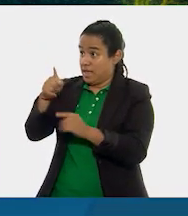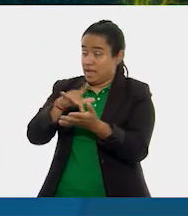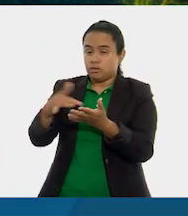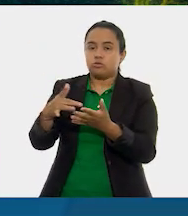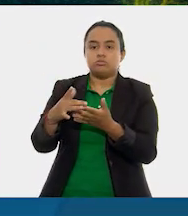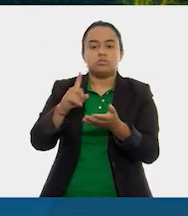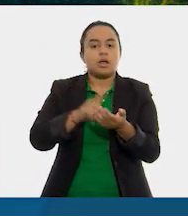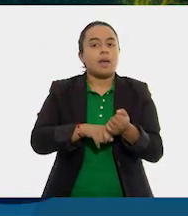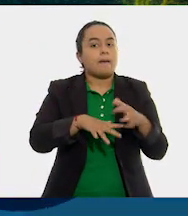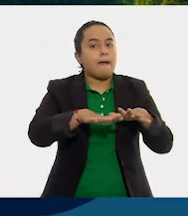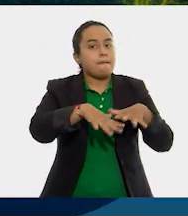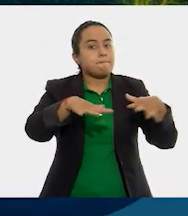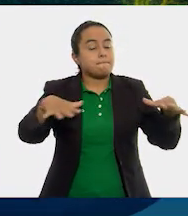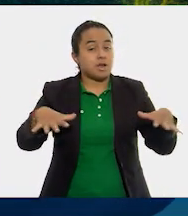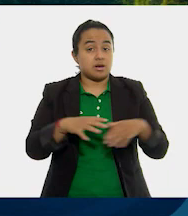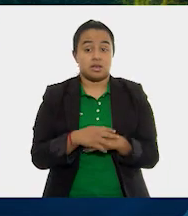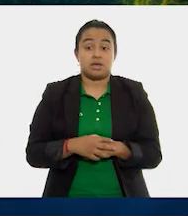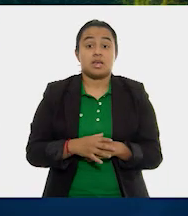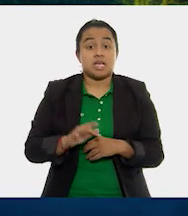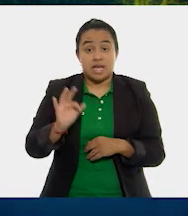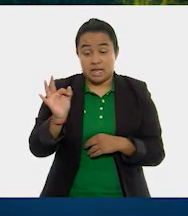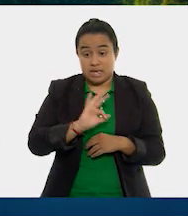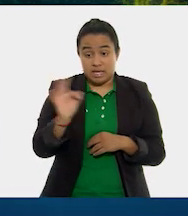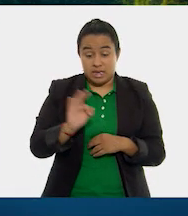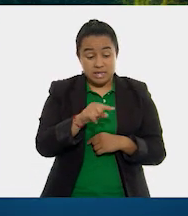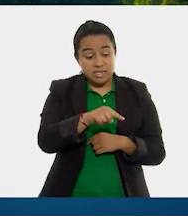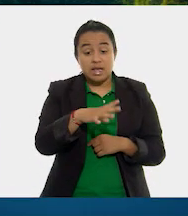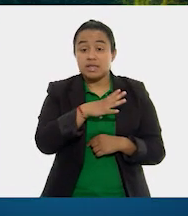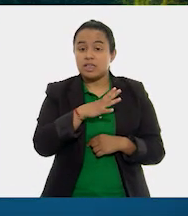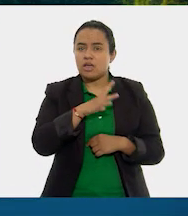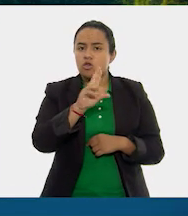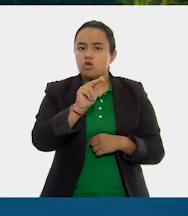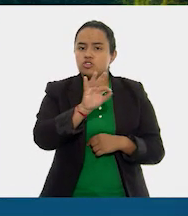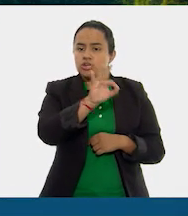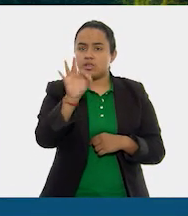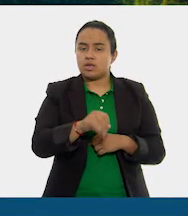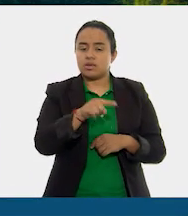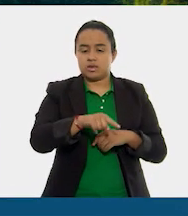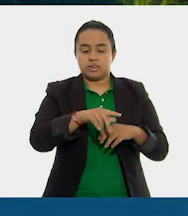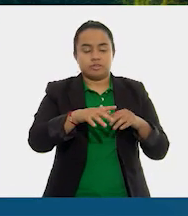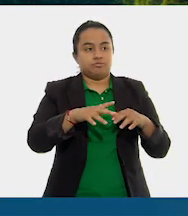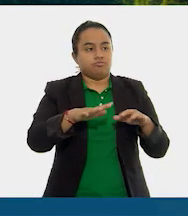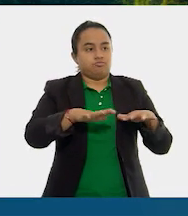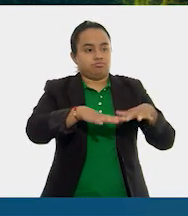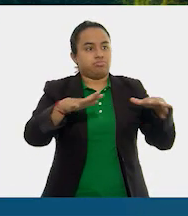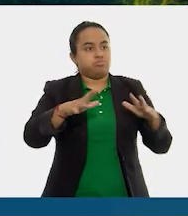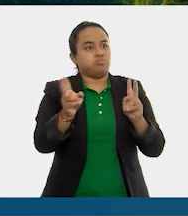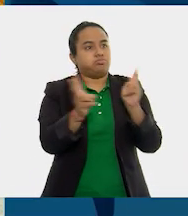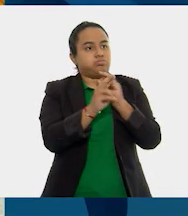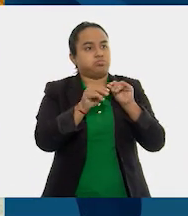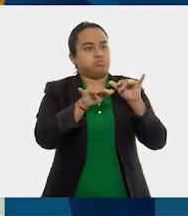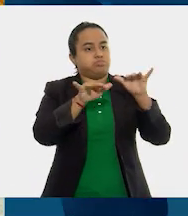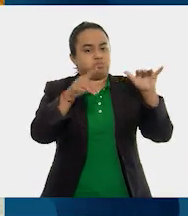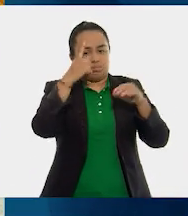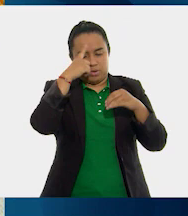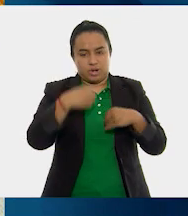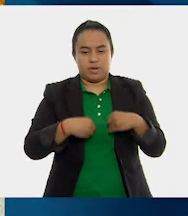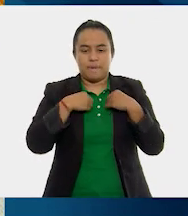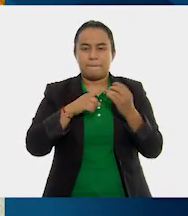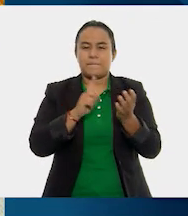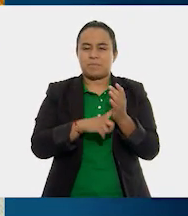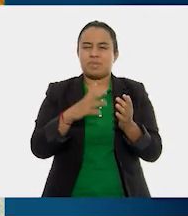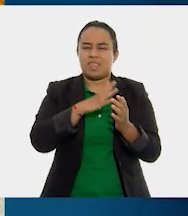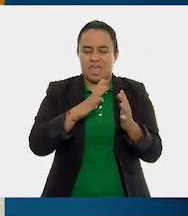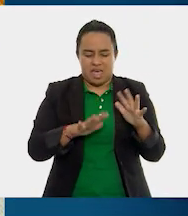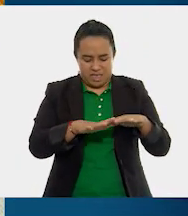los océanos. Si en ellos se produce el 80% del oxígeno indispensable para nuestra vida, las algas,